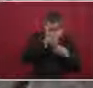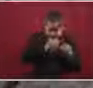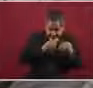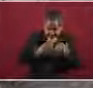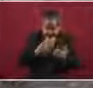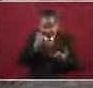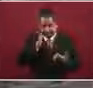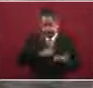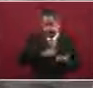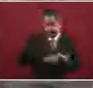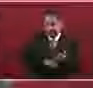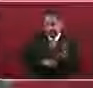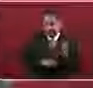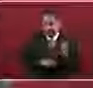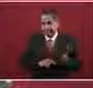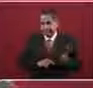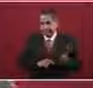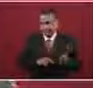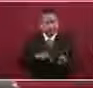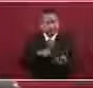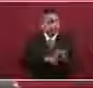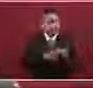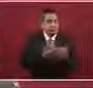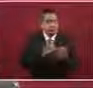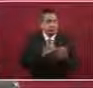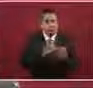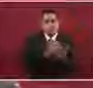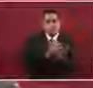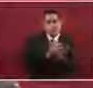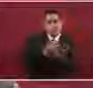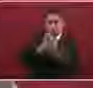todos los excesos